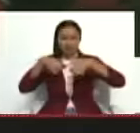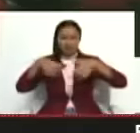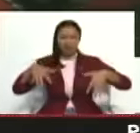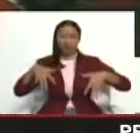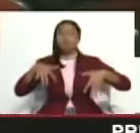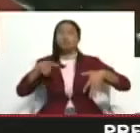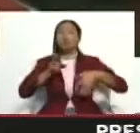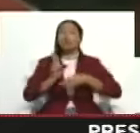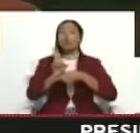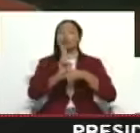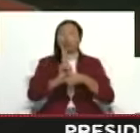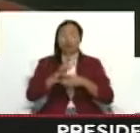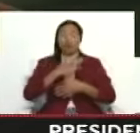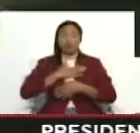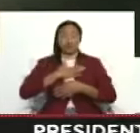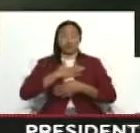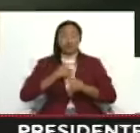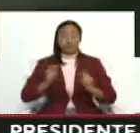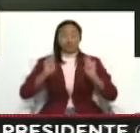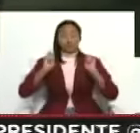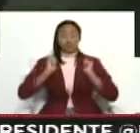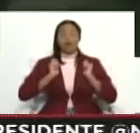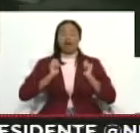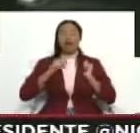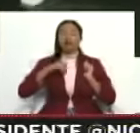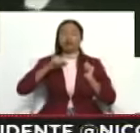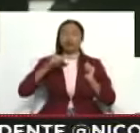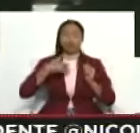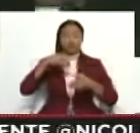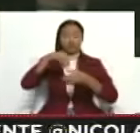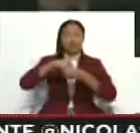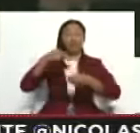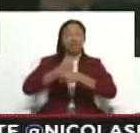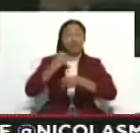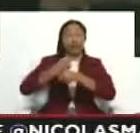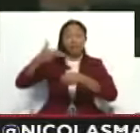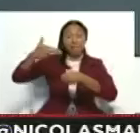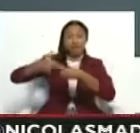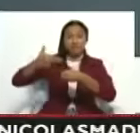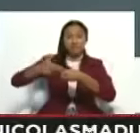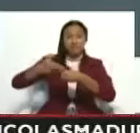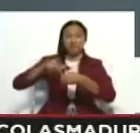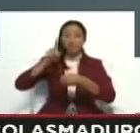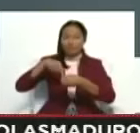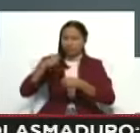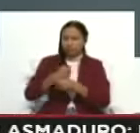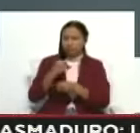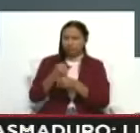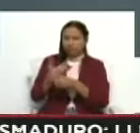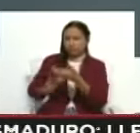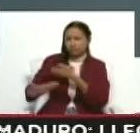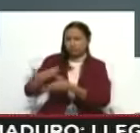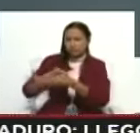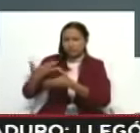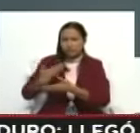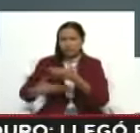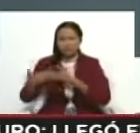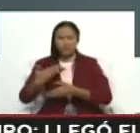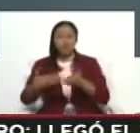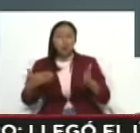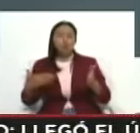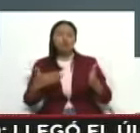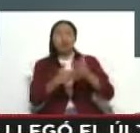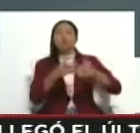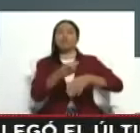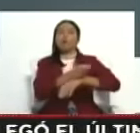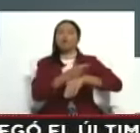solamente sus cargos para realizar operaciones petroleras, sino para trabajar en contra del gobierno legítimamente